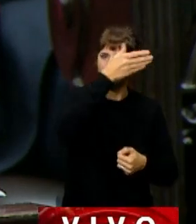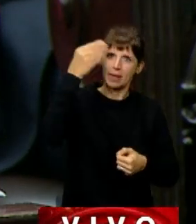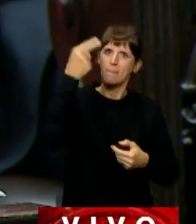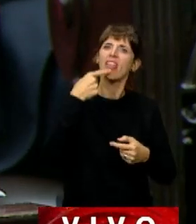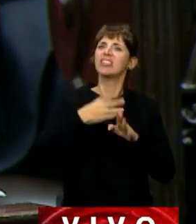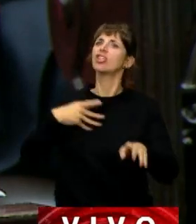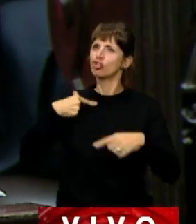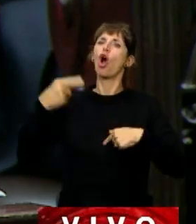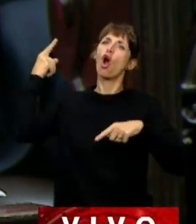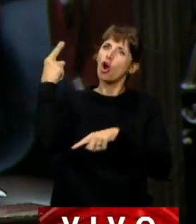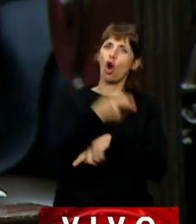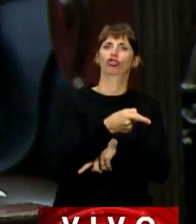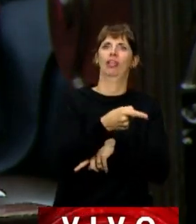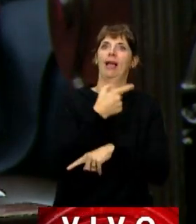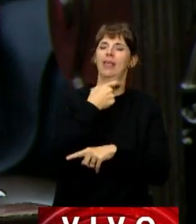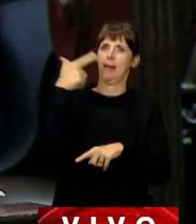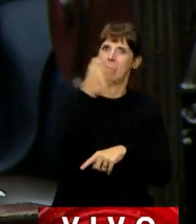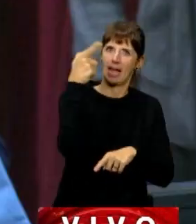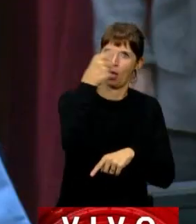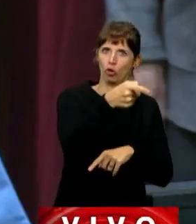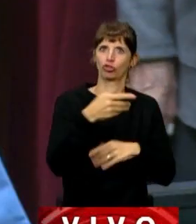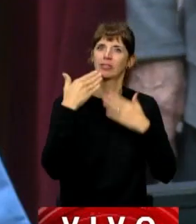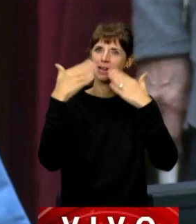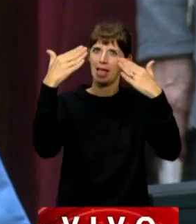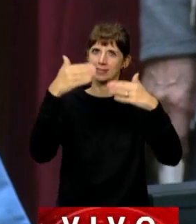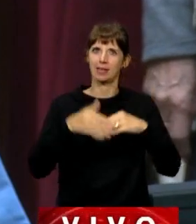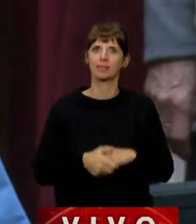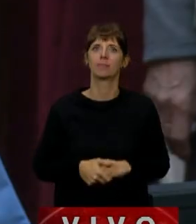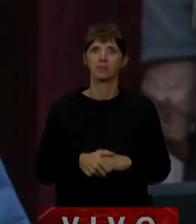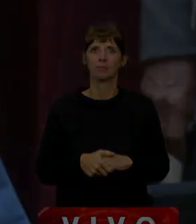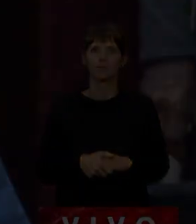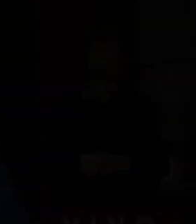atentado del cual fue víctima. Gracias. Gracias, diputado Valdés.